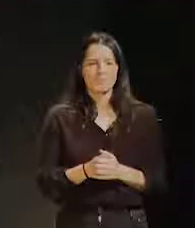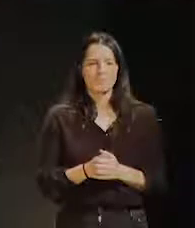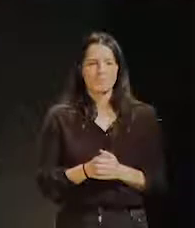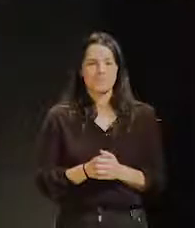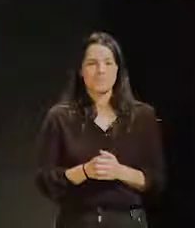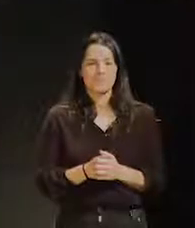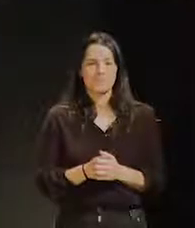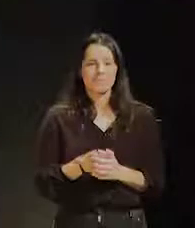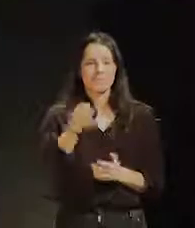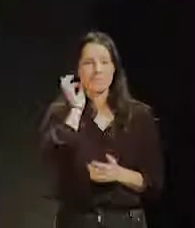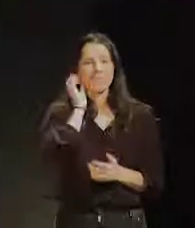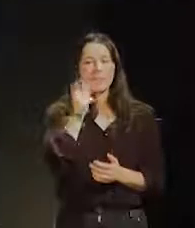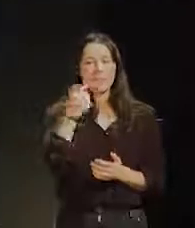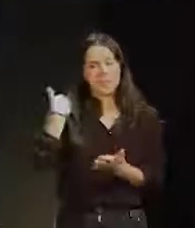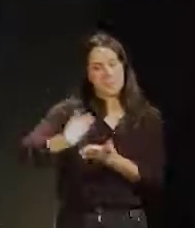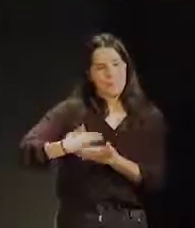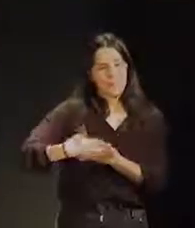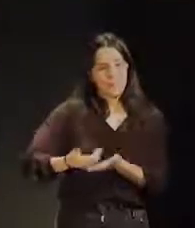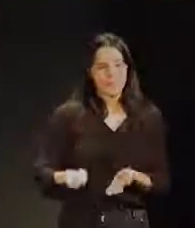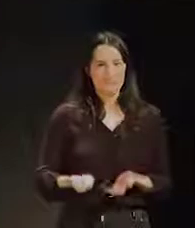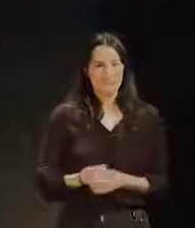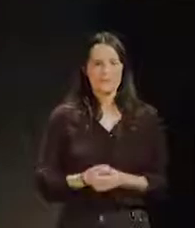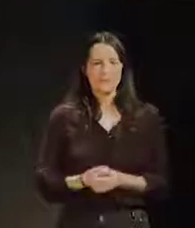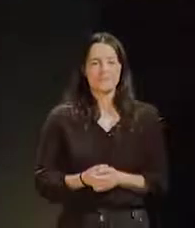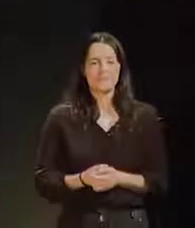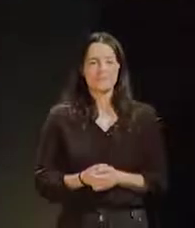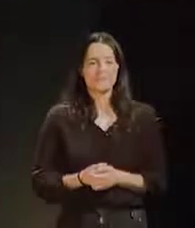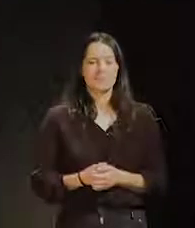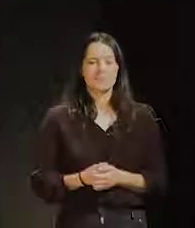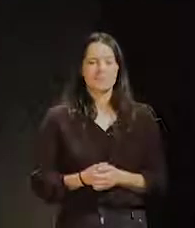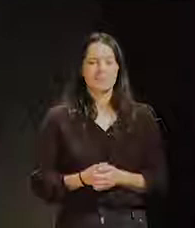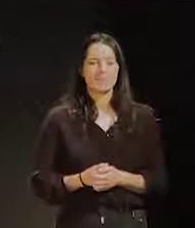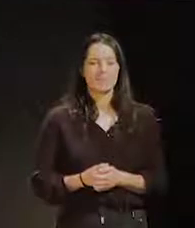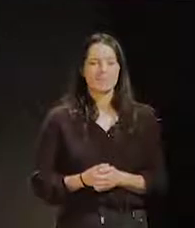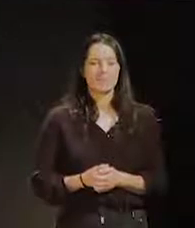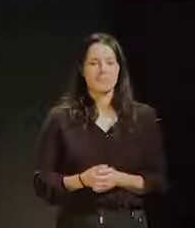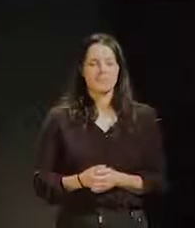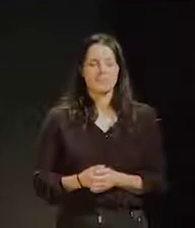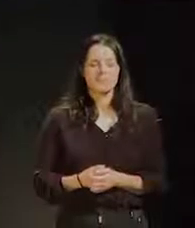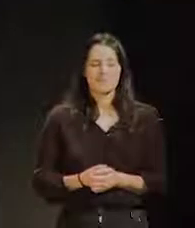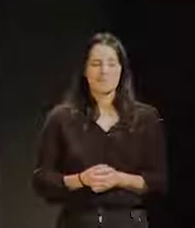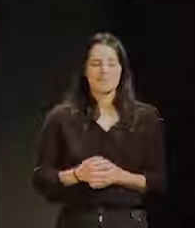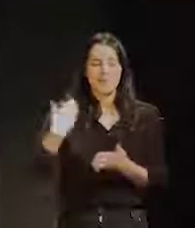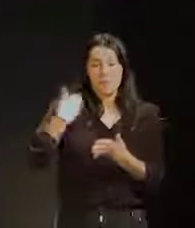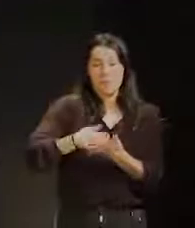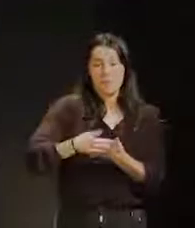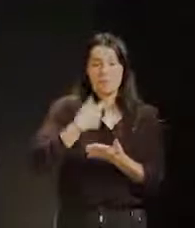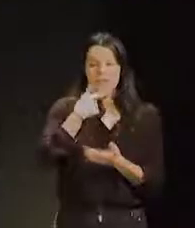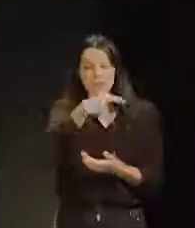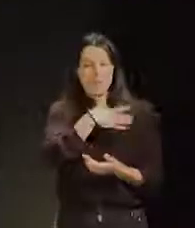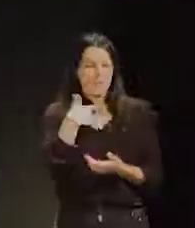me hizo una propuesta. Me hizo una propuesta. Me hizo una propuesta. por trabajar con